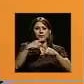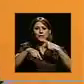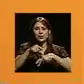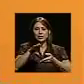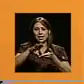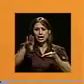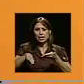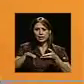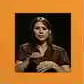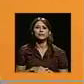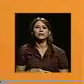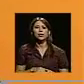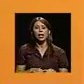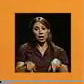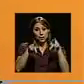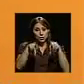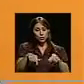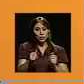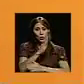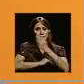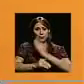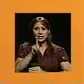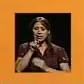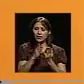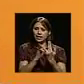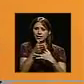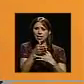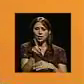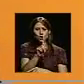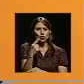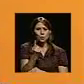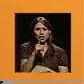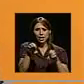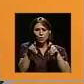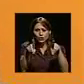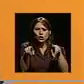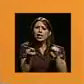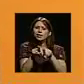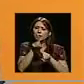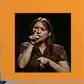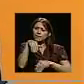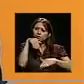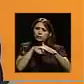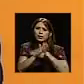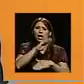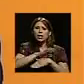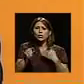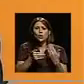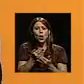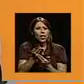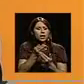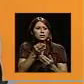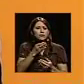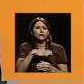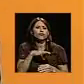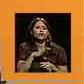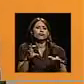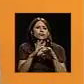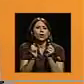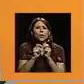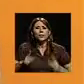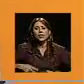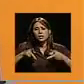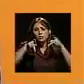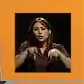las personas con discapacidad tienen que tener acceso no solo a la educación, sino a todos los aspectos de la vida de las personas, su casa,